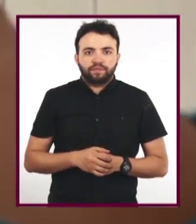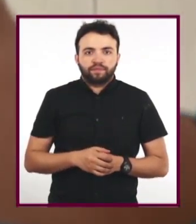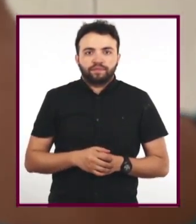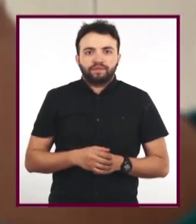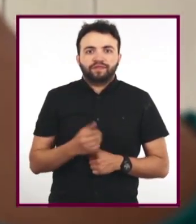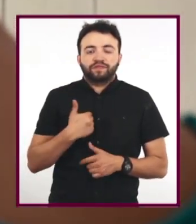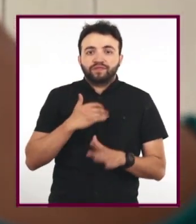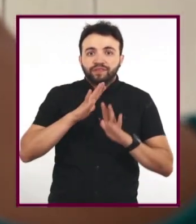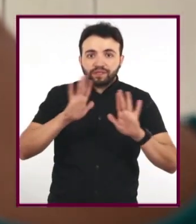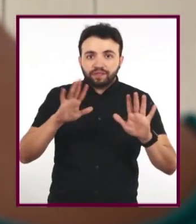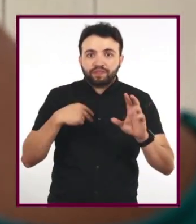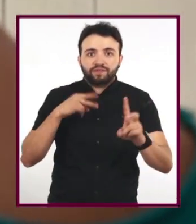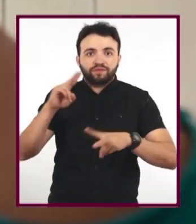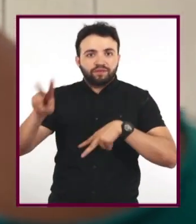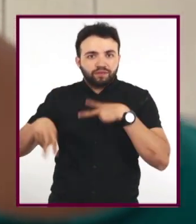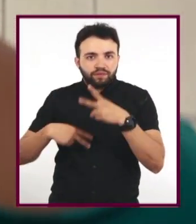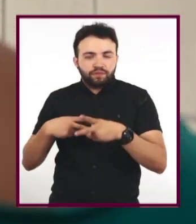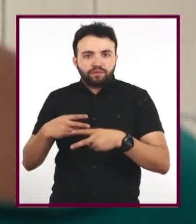¡Ya voy!